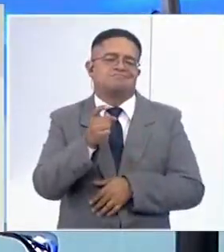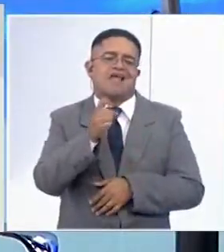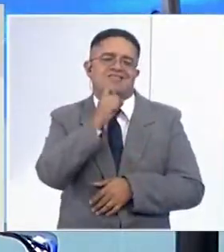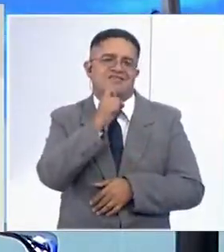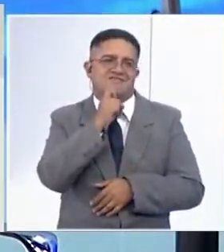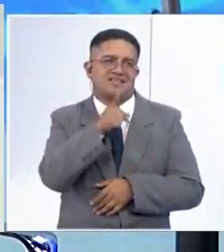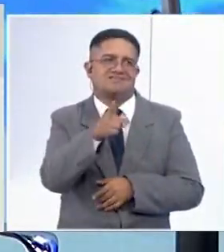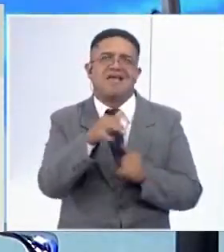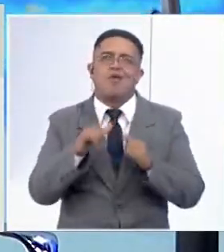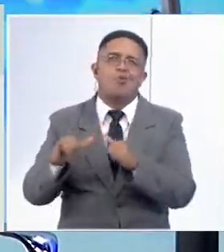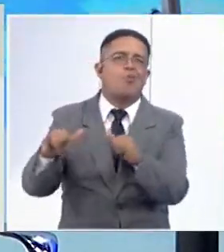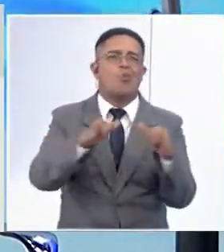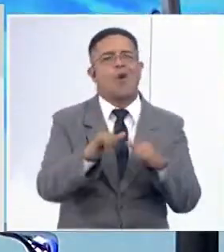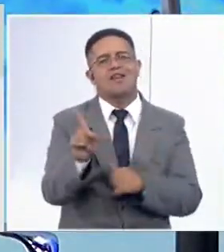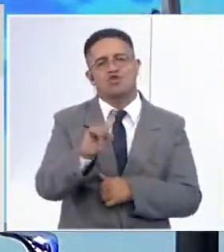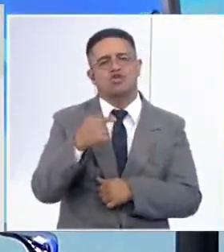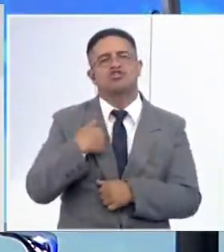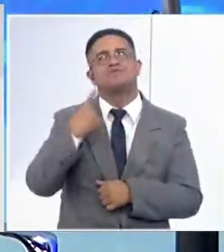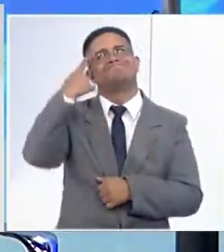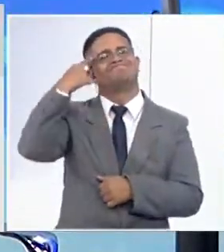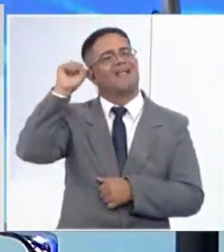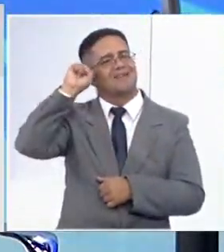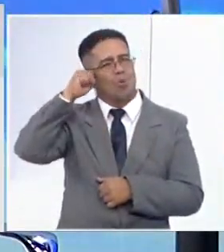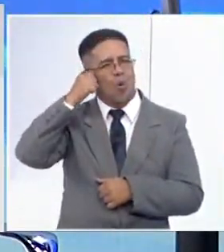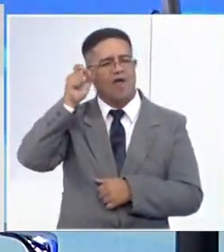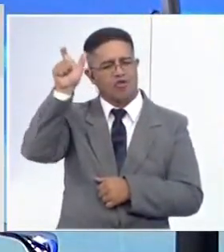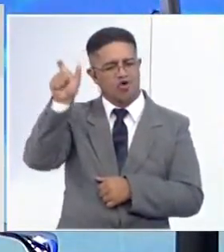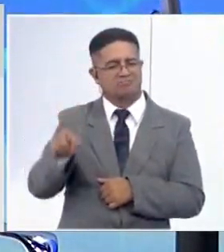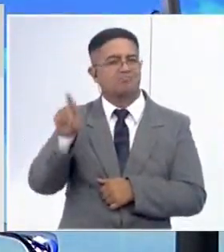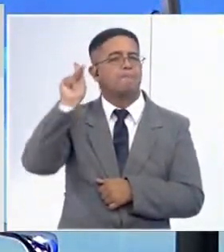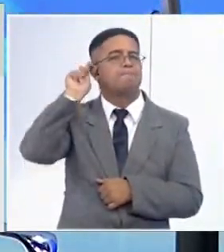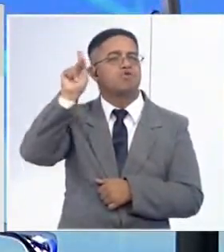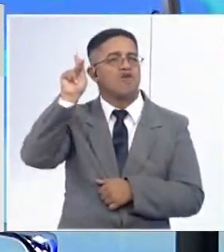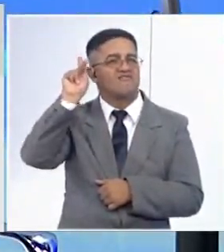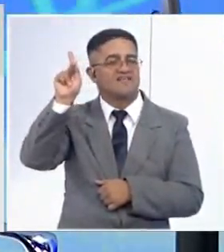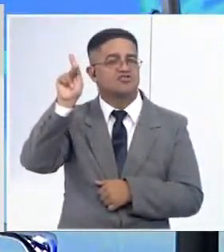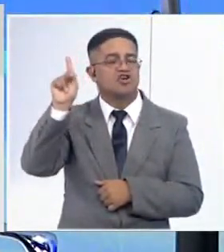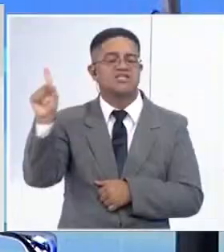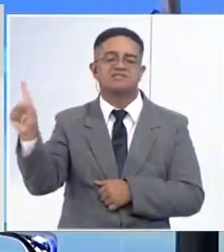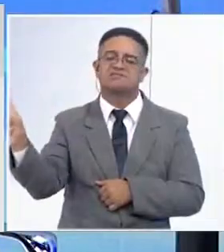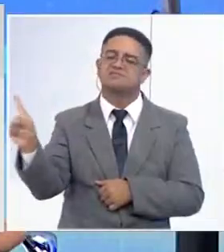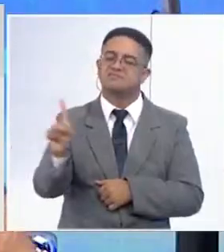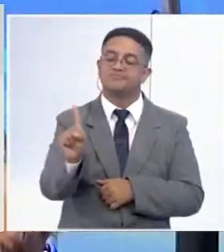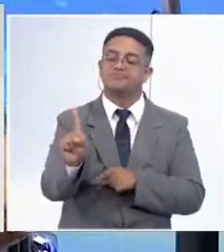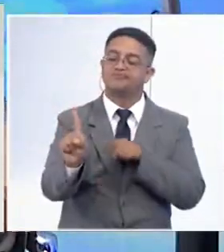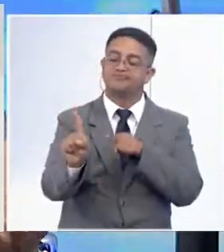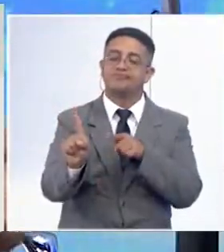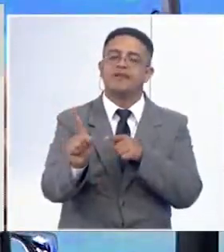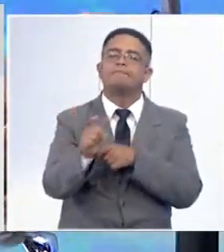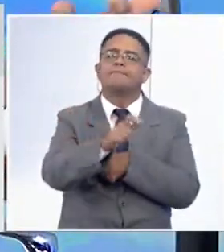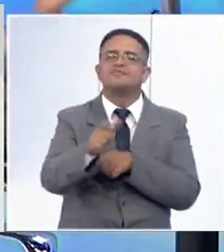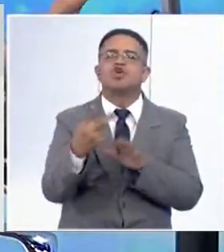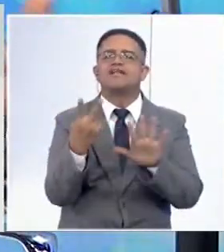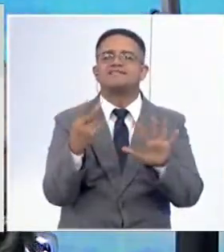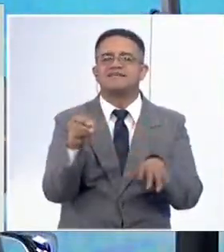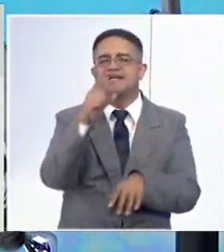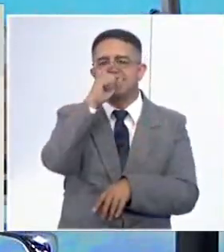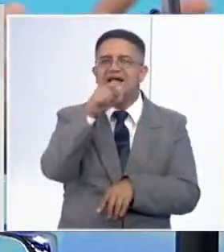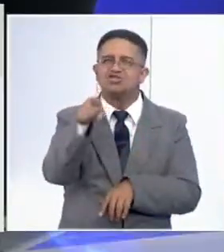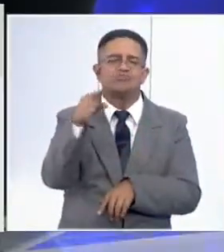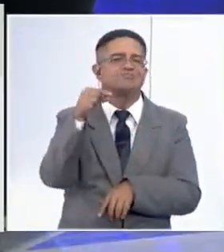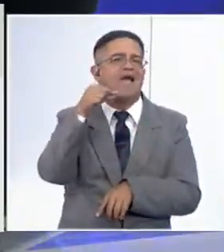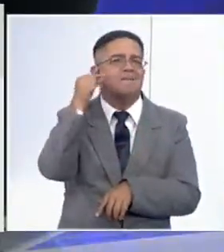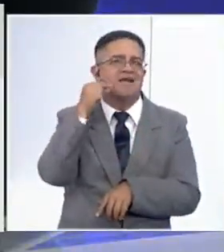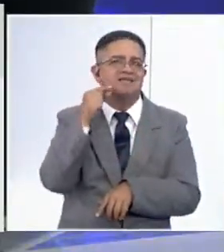haces acotación. Y me recuerdo mucho de un profesor que normalmente llega una persona y te llega con 70 años y se pone amarillo. La gente